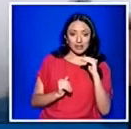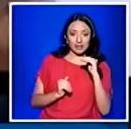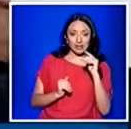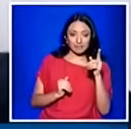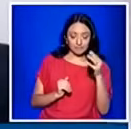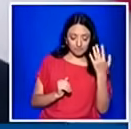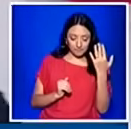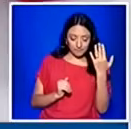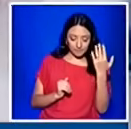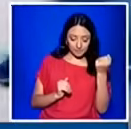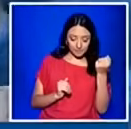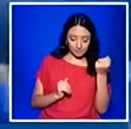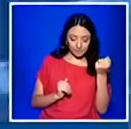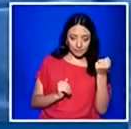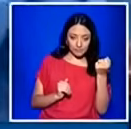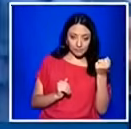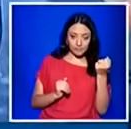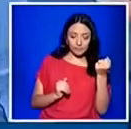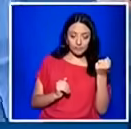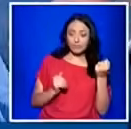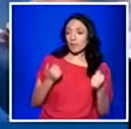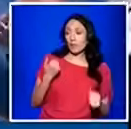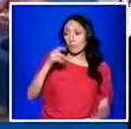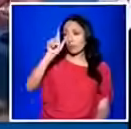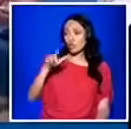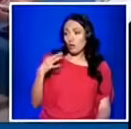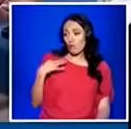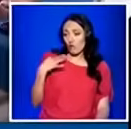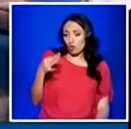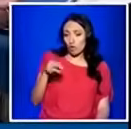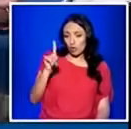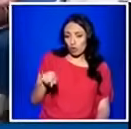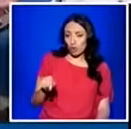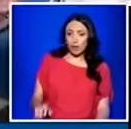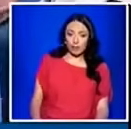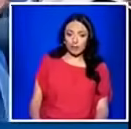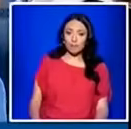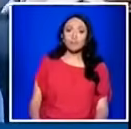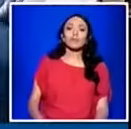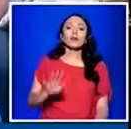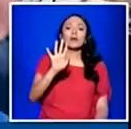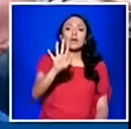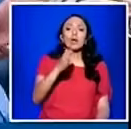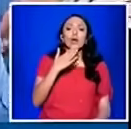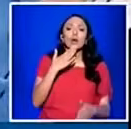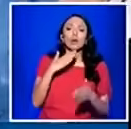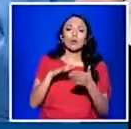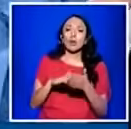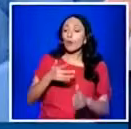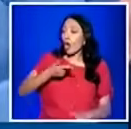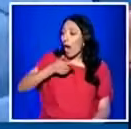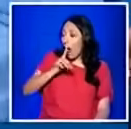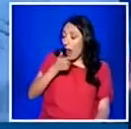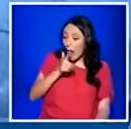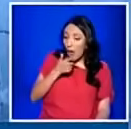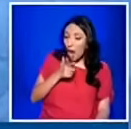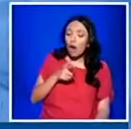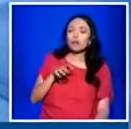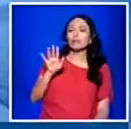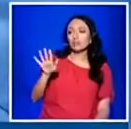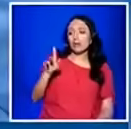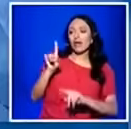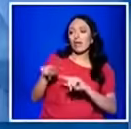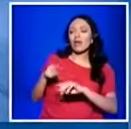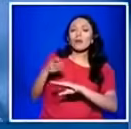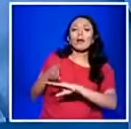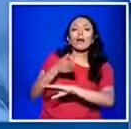el tener la voluntad de donar, ¿no? En el cuanto es al consumo de sustancias tipo alcohólicas, tiene que existir al